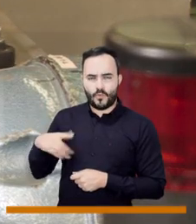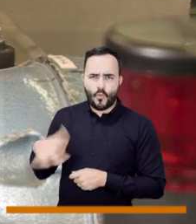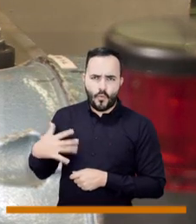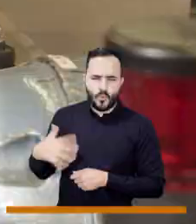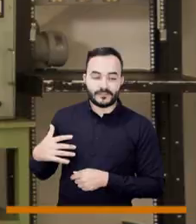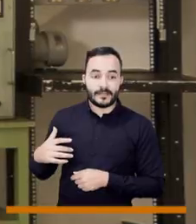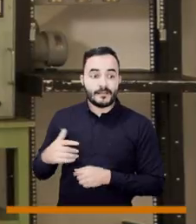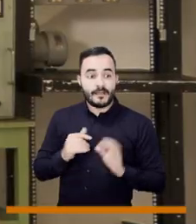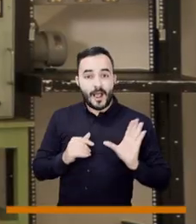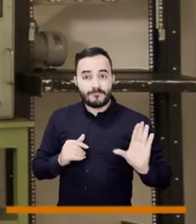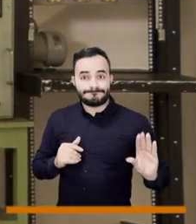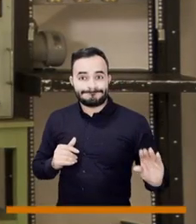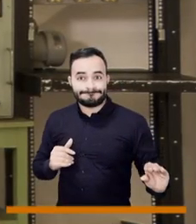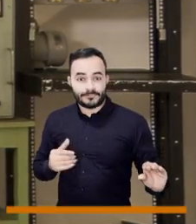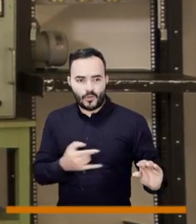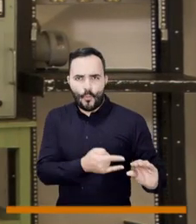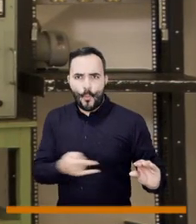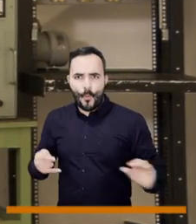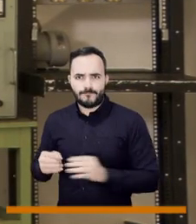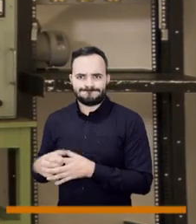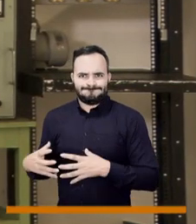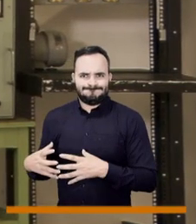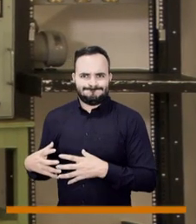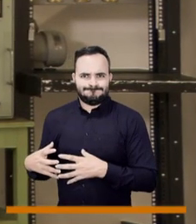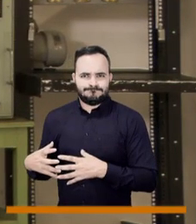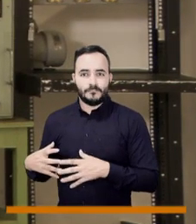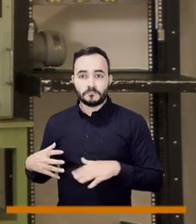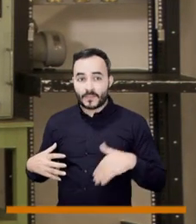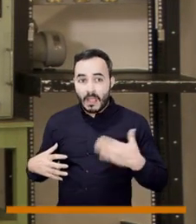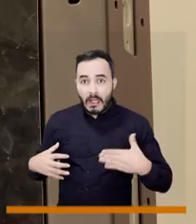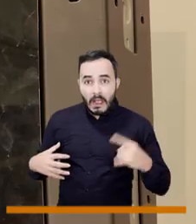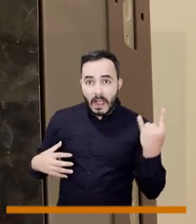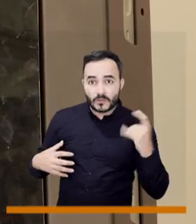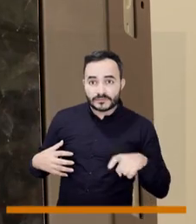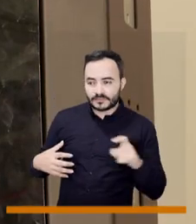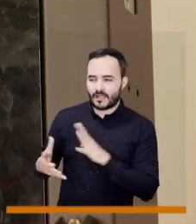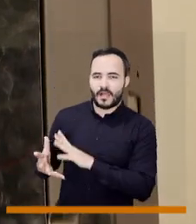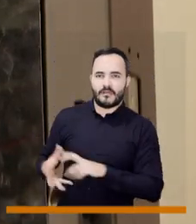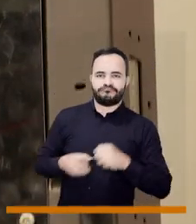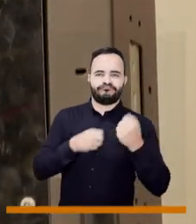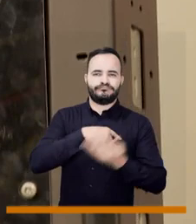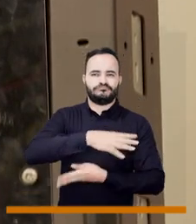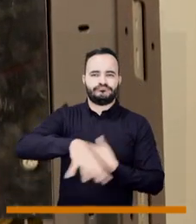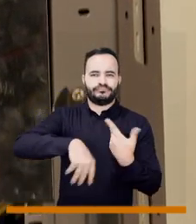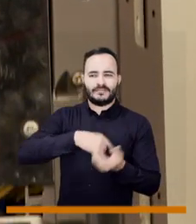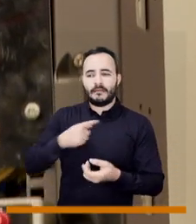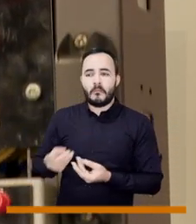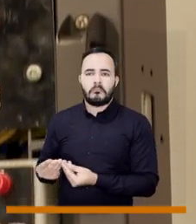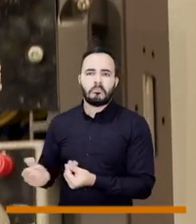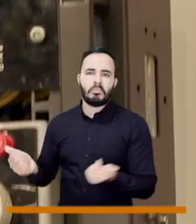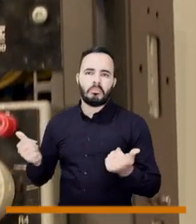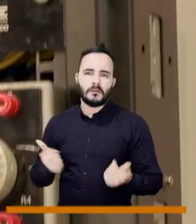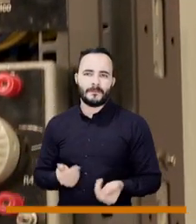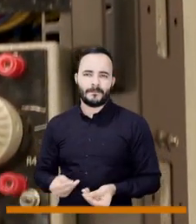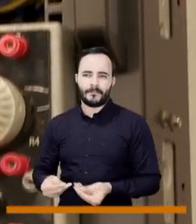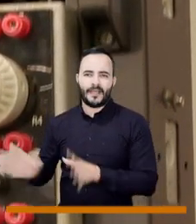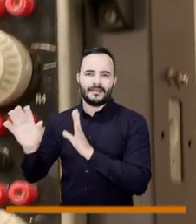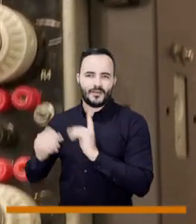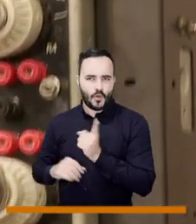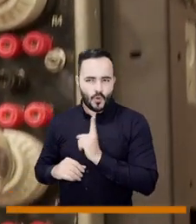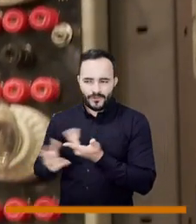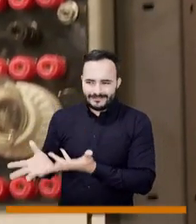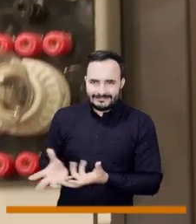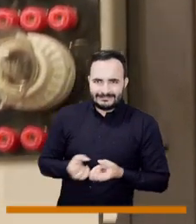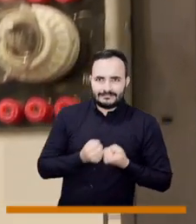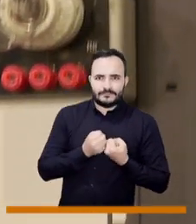la necesite poderla reinyectar y así evitar que la energía se vuelva calor y mejorar el voltaje de alimentación del sistema